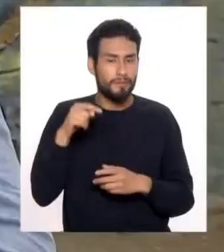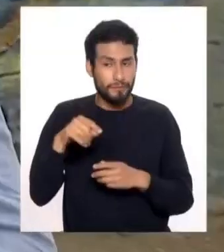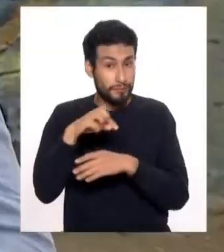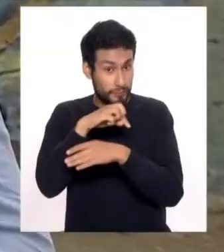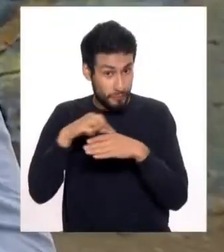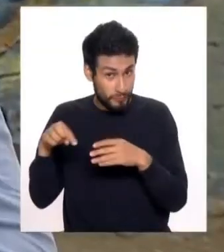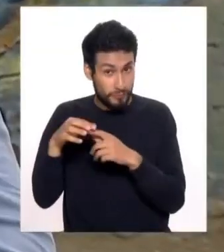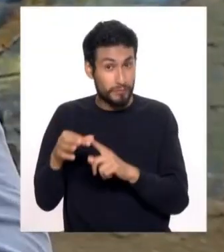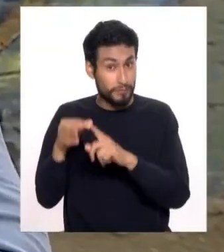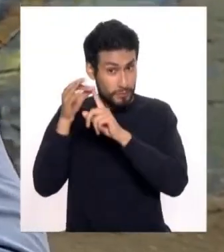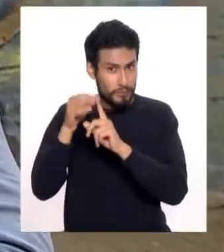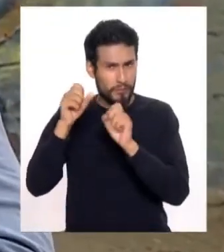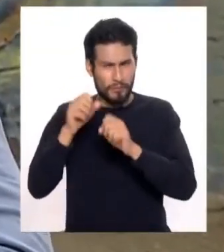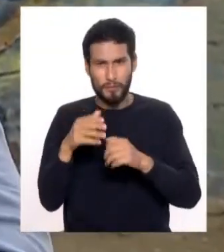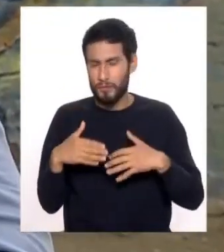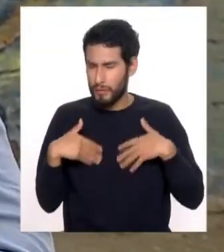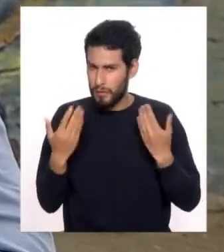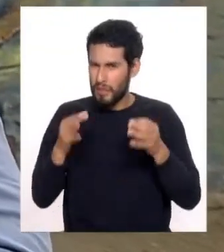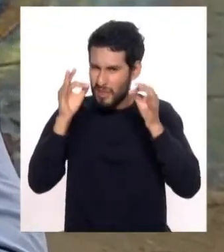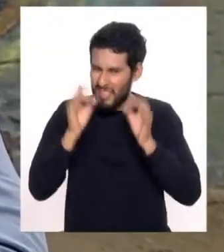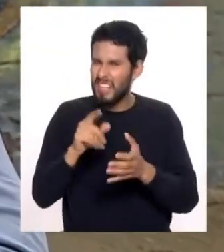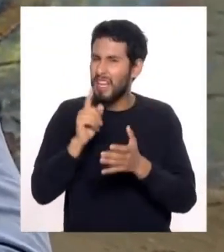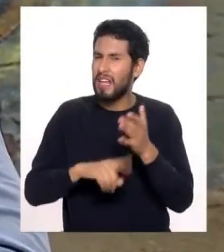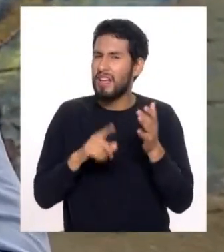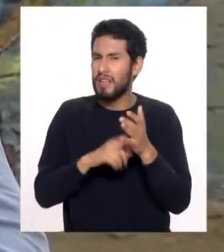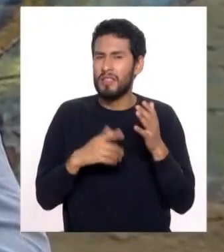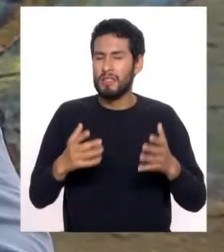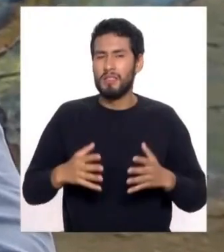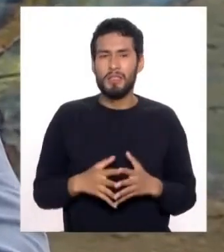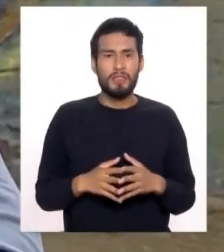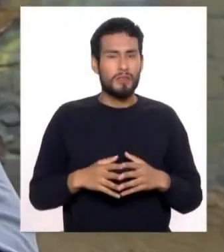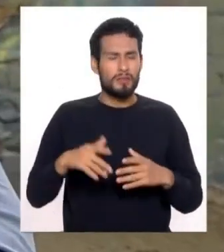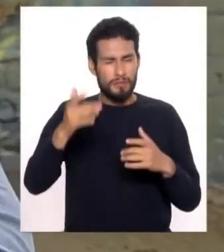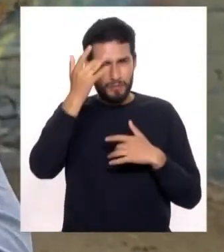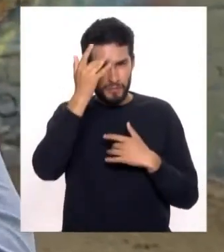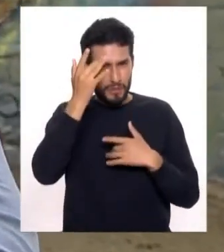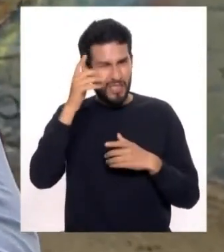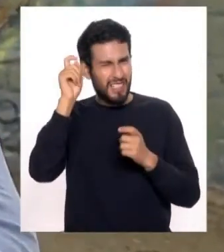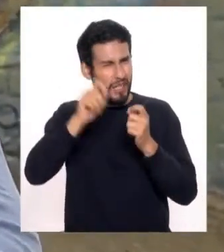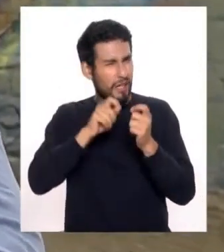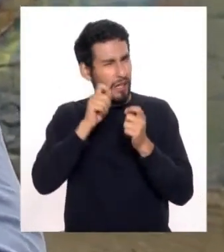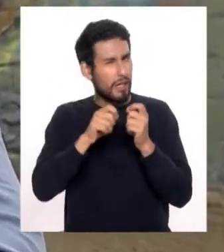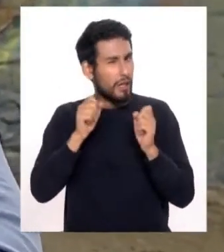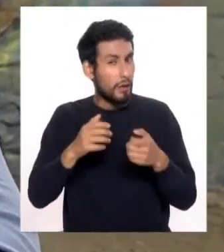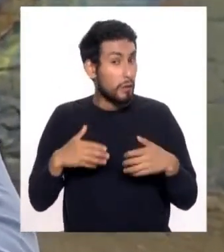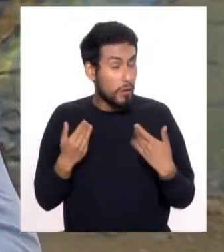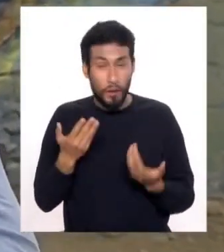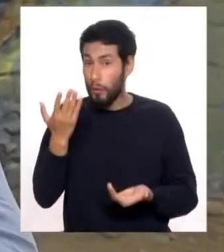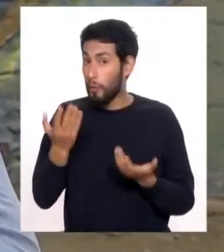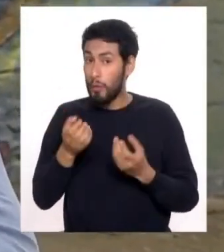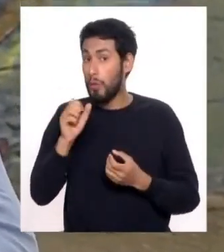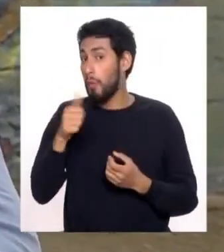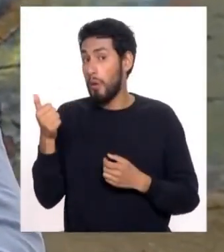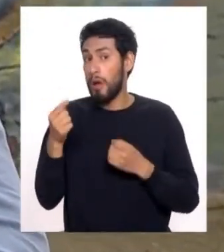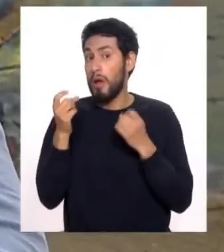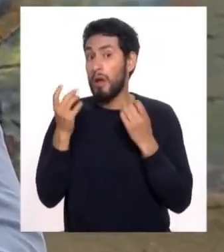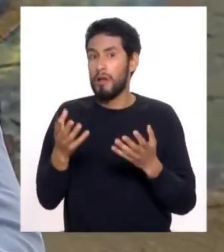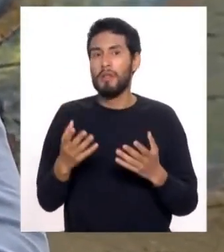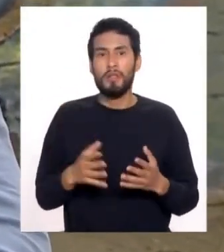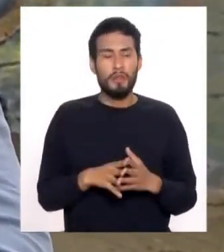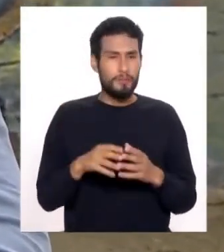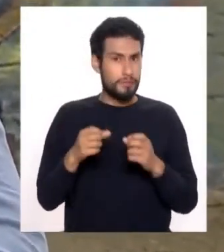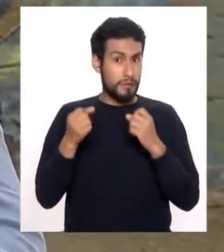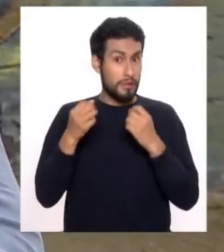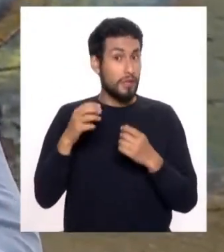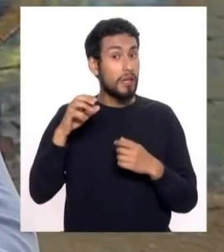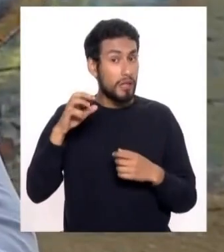profesional especialista para que pueda determinar qué tipo de patología exacta puede tener o cualquier alteración que pueda